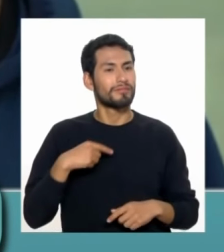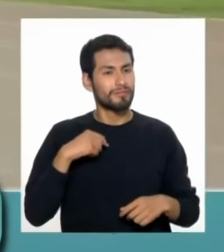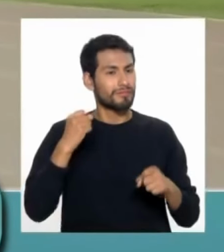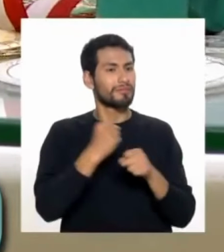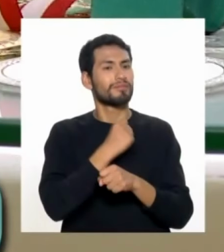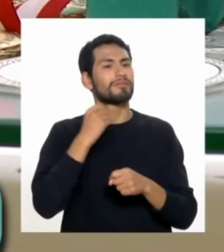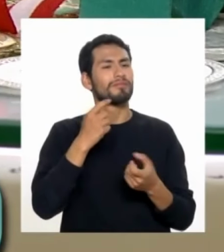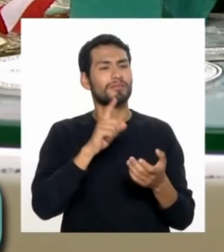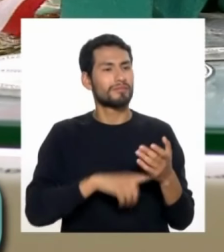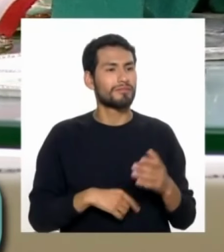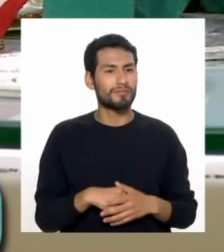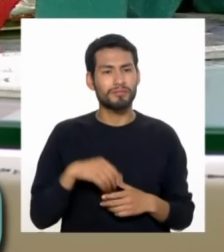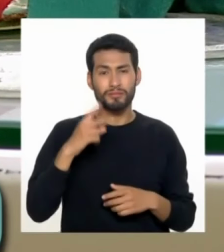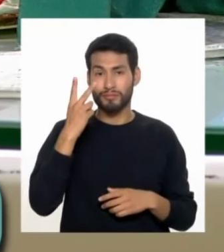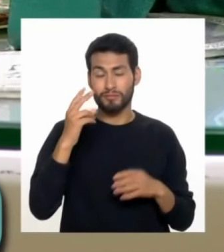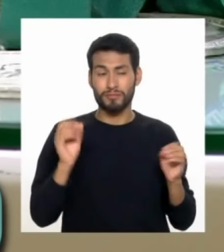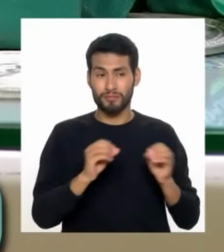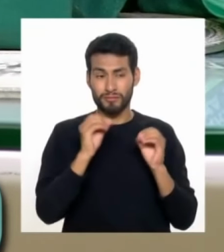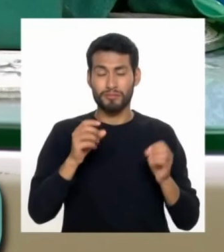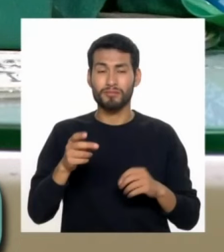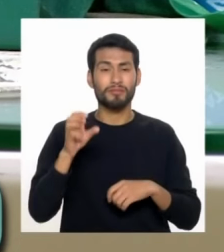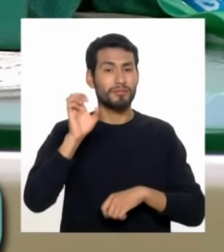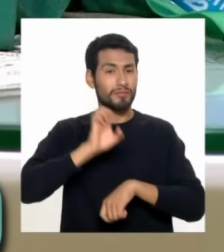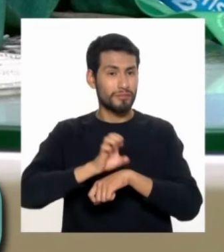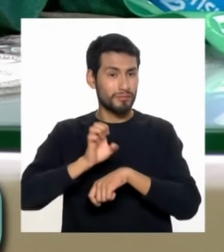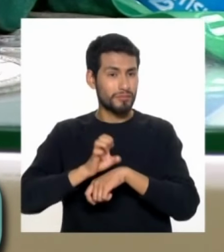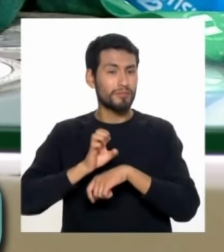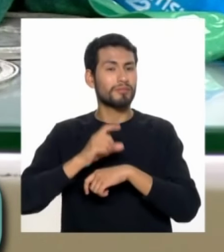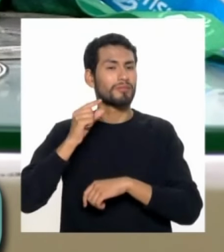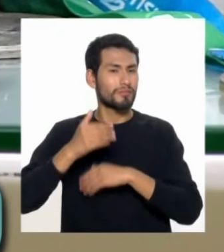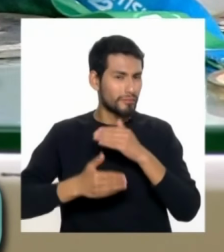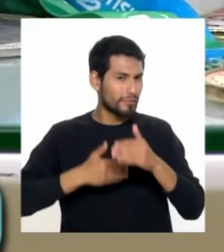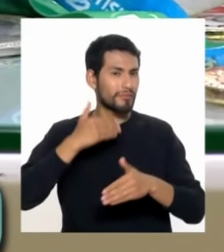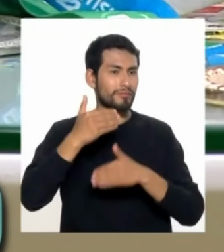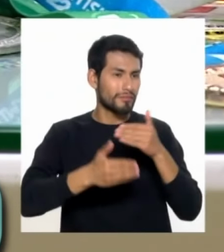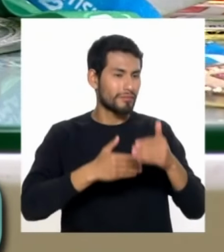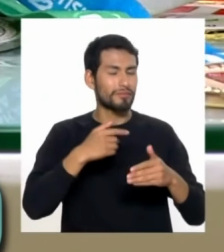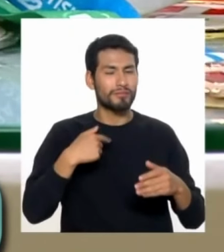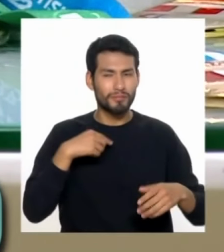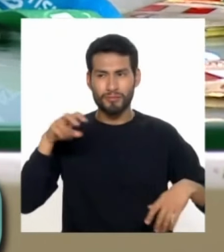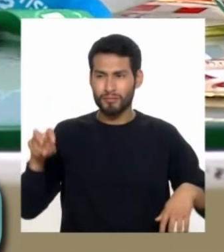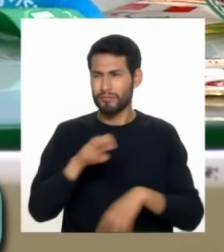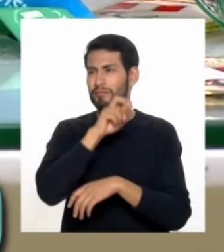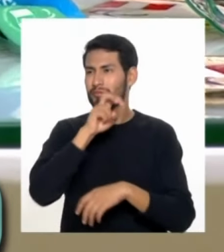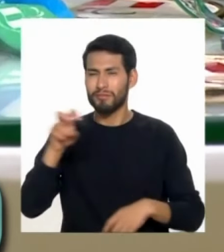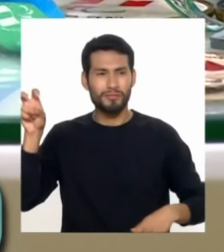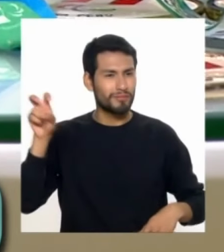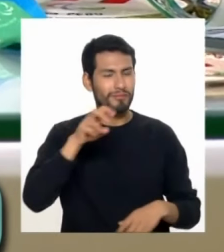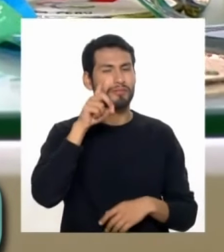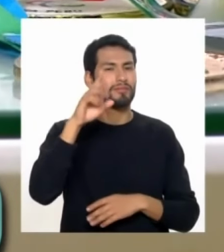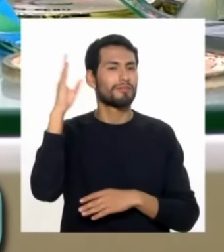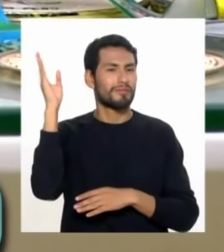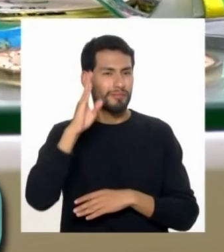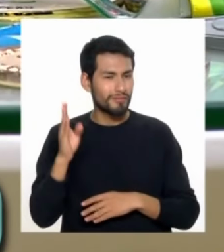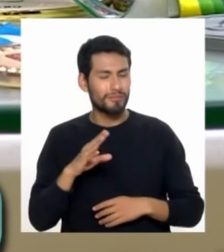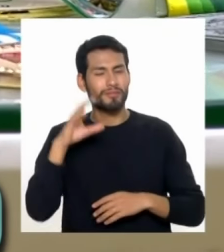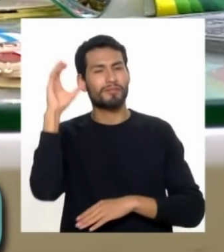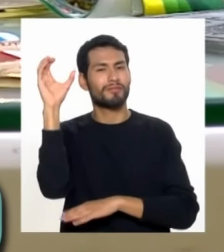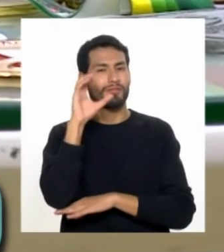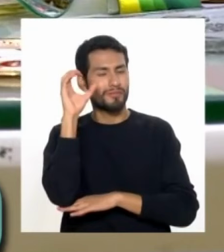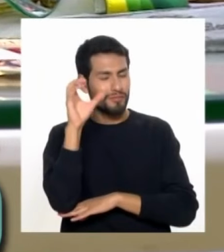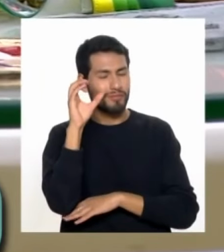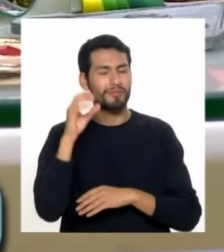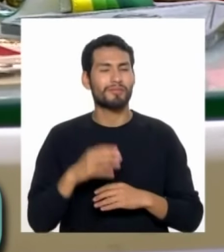logrando 2 medallas de oro en Ecuador. Y así sucesivamente fui viajando a Brasil,